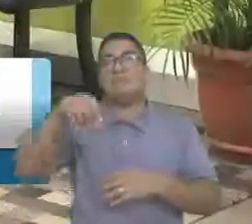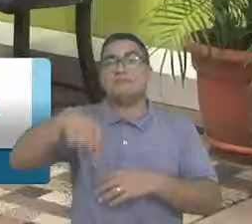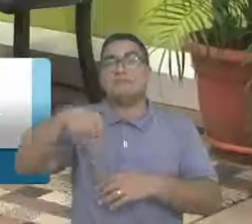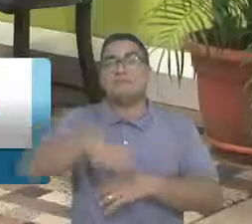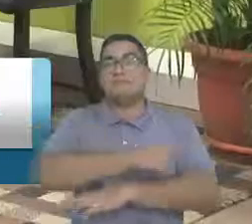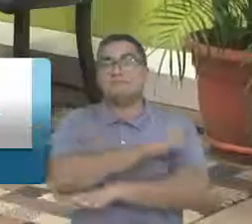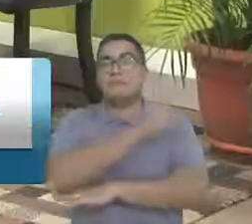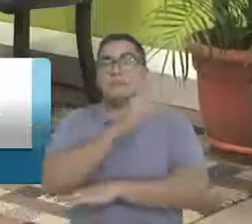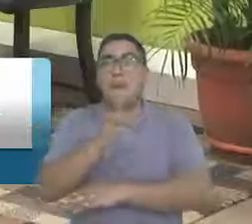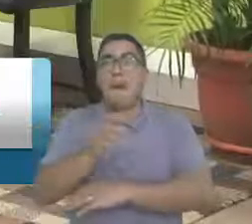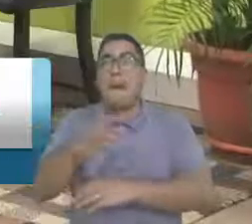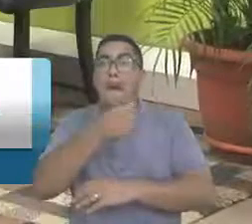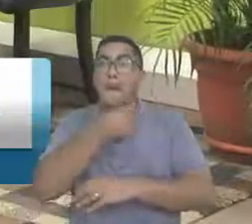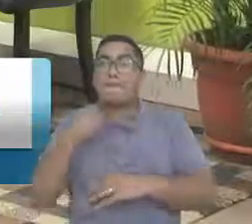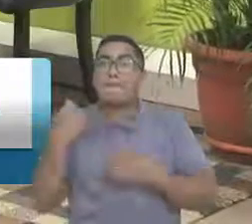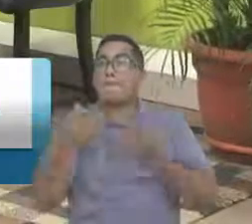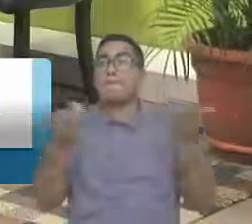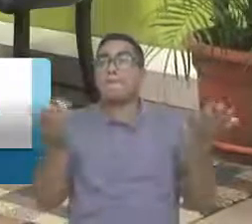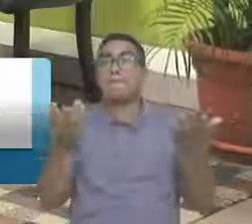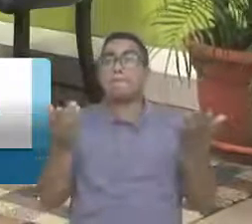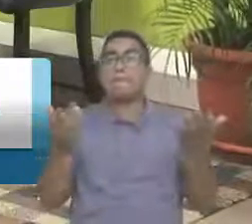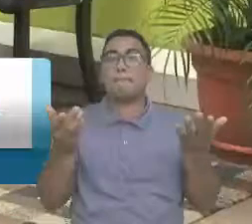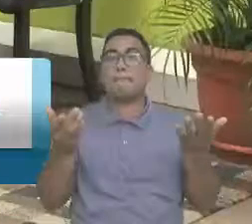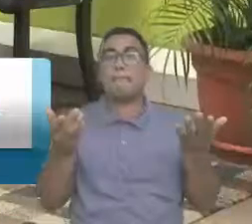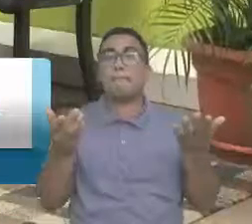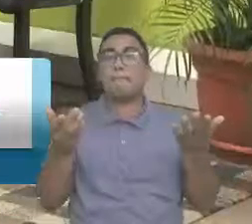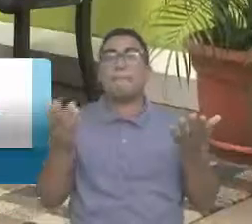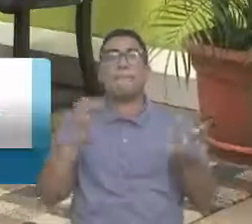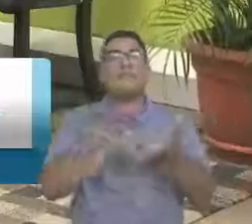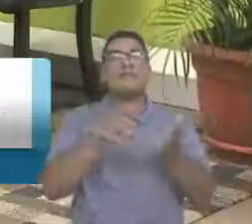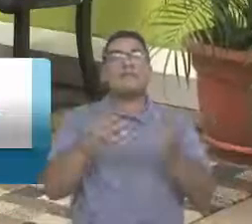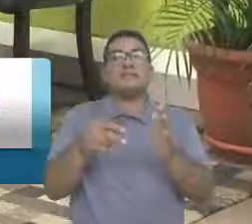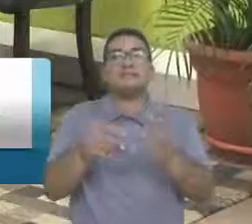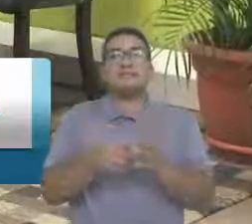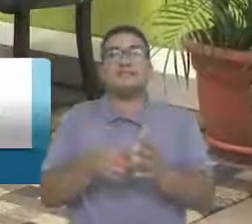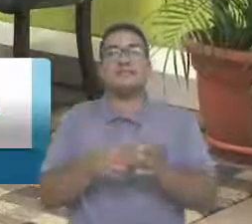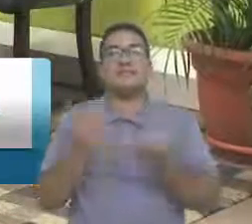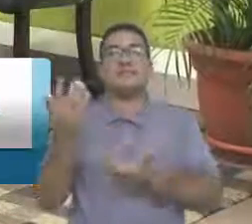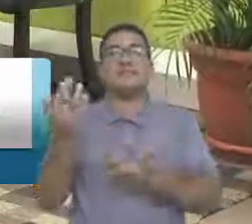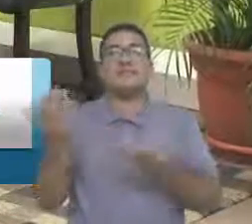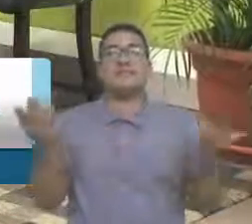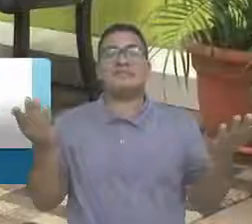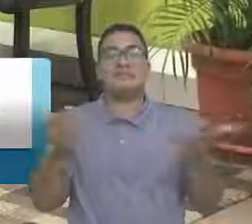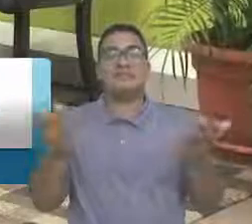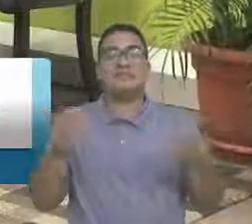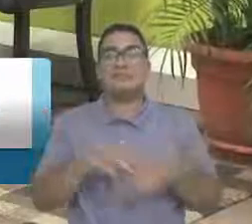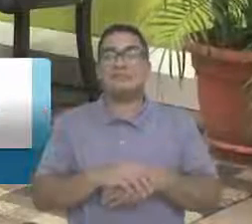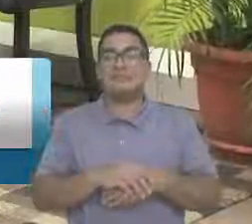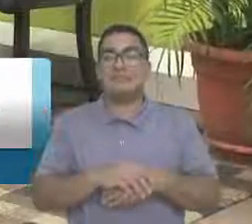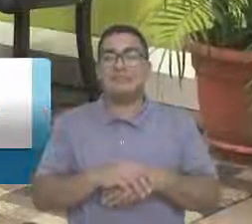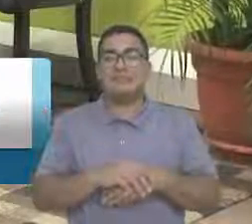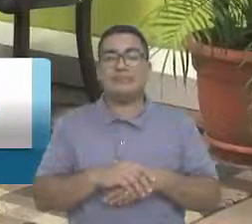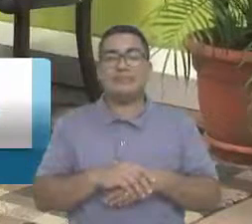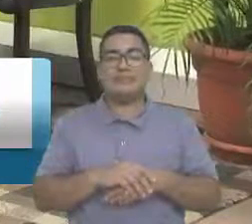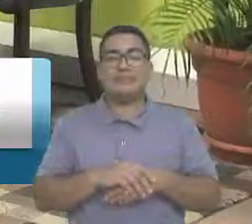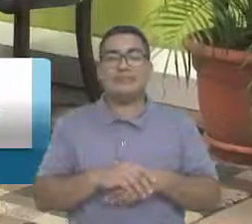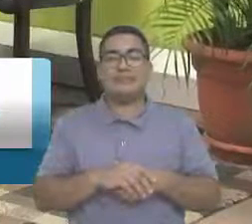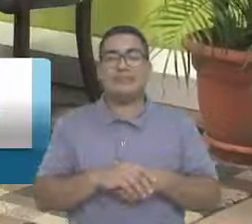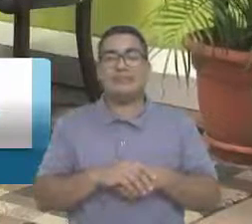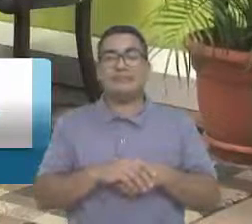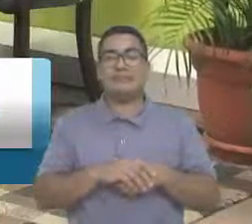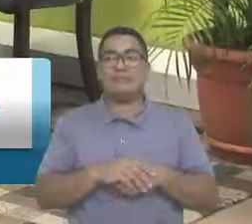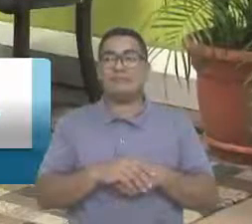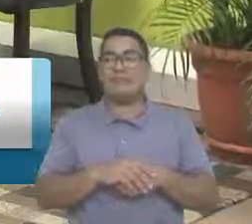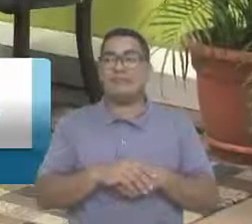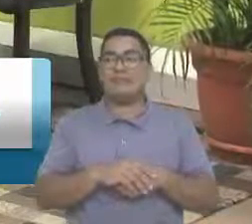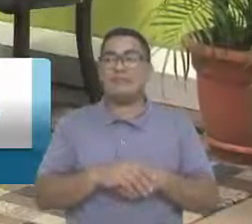pruebas rápidas. ¿En qué consiste, doctor, y qué se espera con eso? Vea, mire,